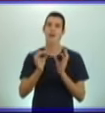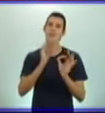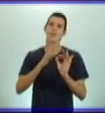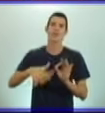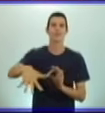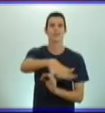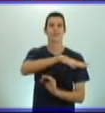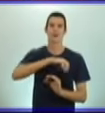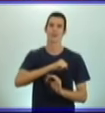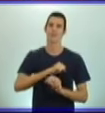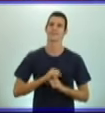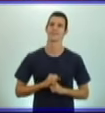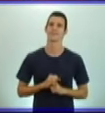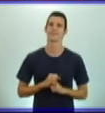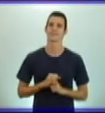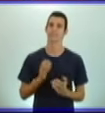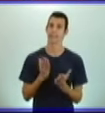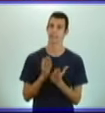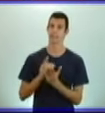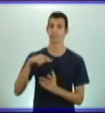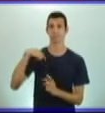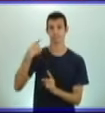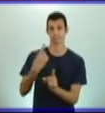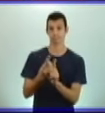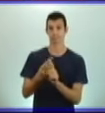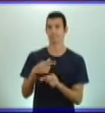encuentro veremos como tema